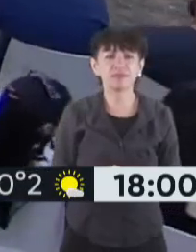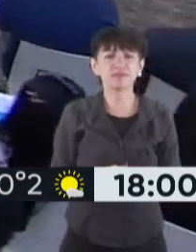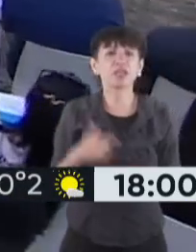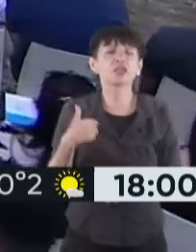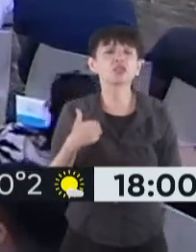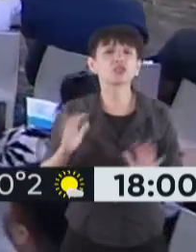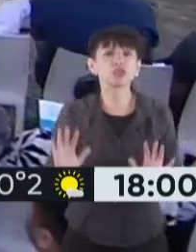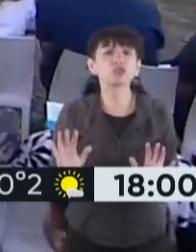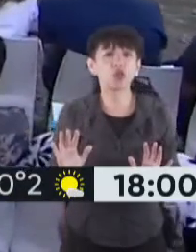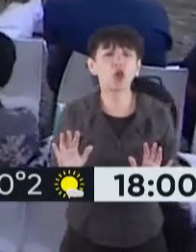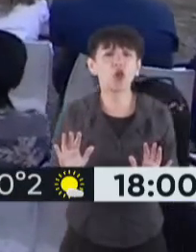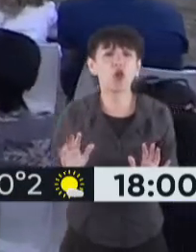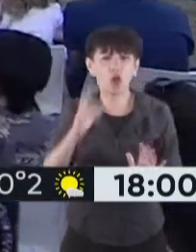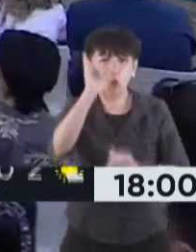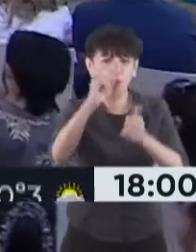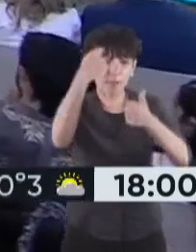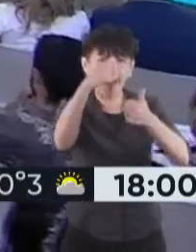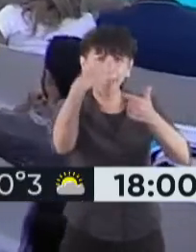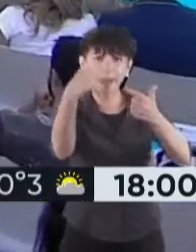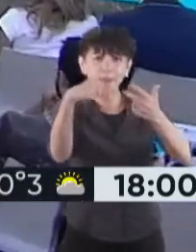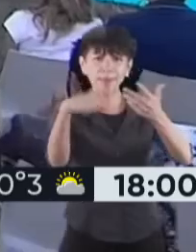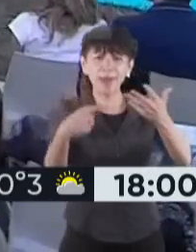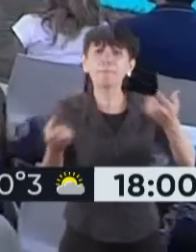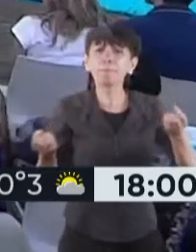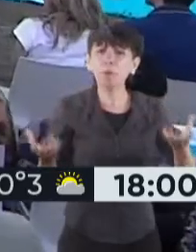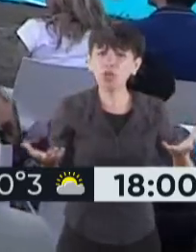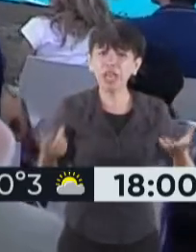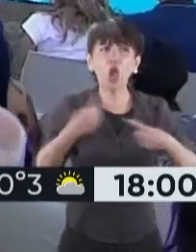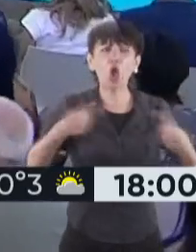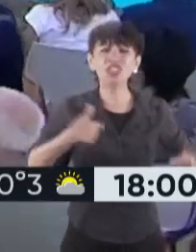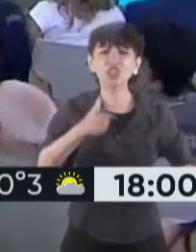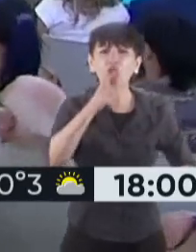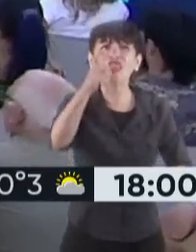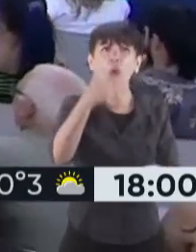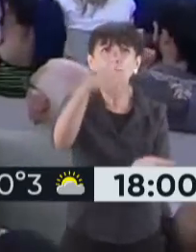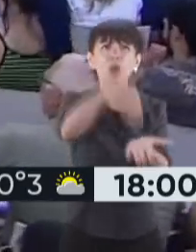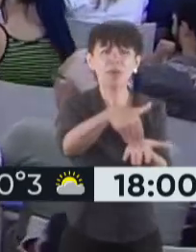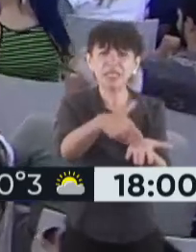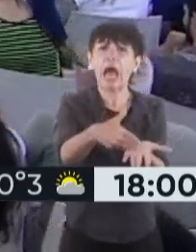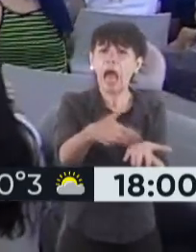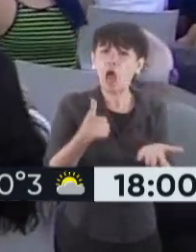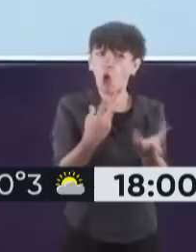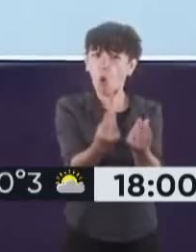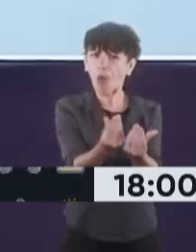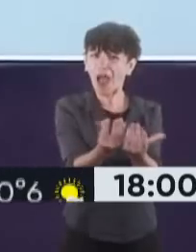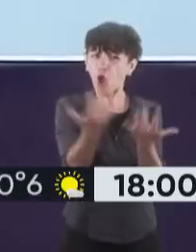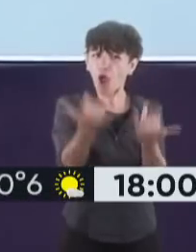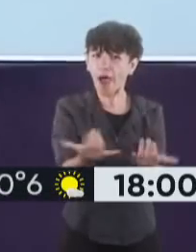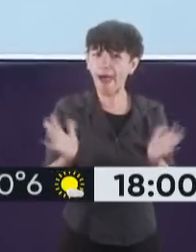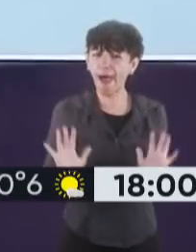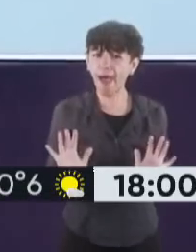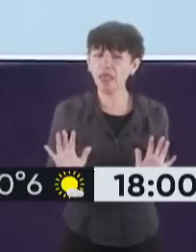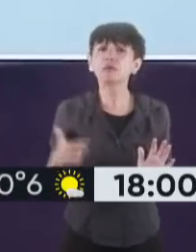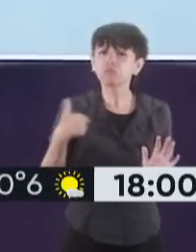Yo marco estas cosas porque yo le asigno mucho valor a la palabra, francamente, y porque yo me debo